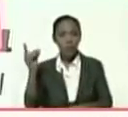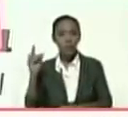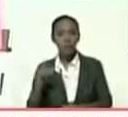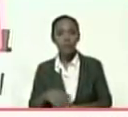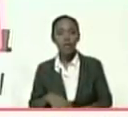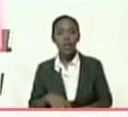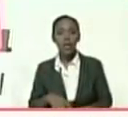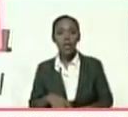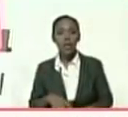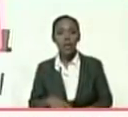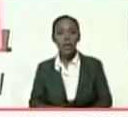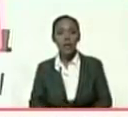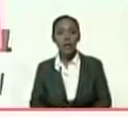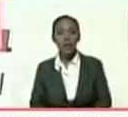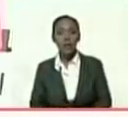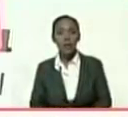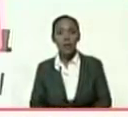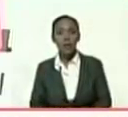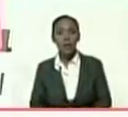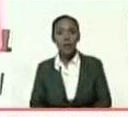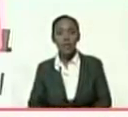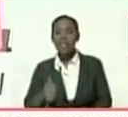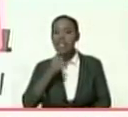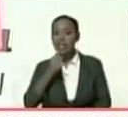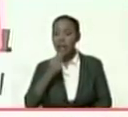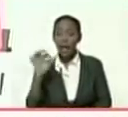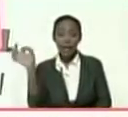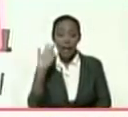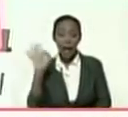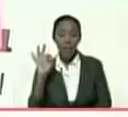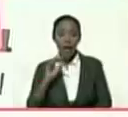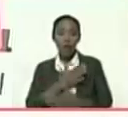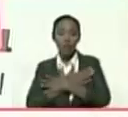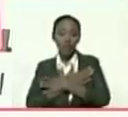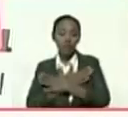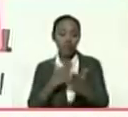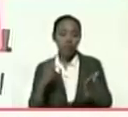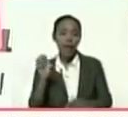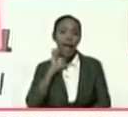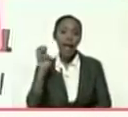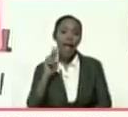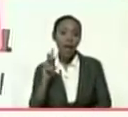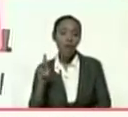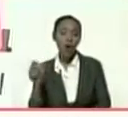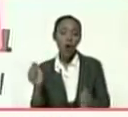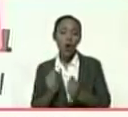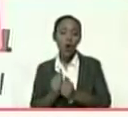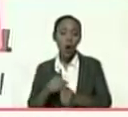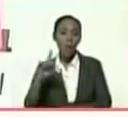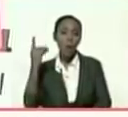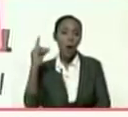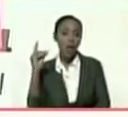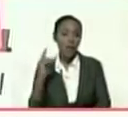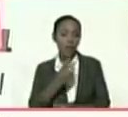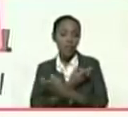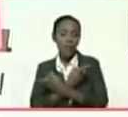con Bolivia. Quien no sea solidario hoy con Evo y con Bolivia y con la democracia